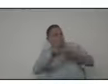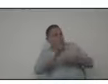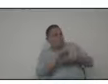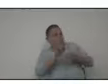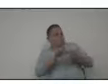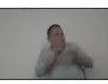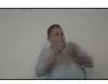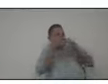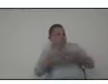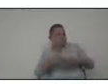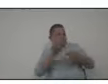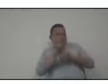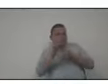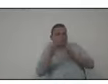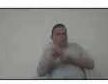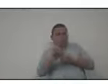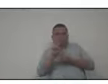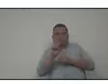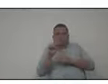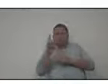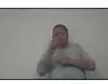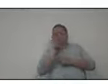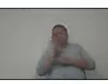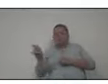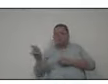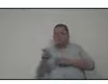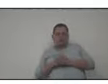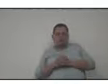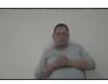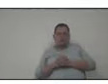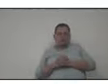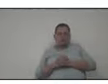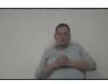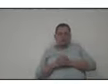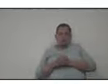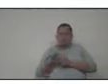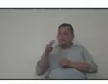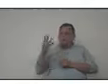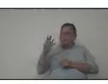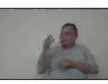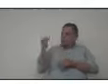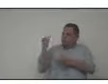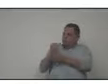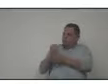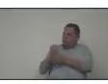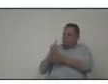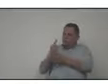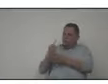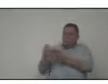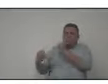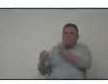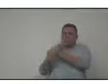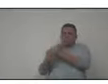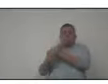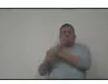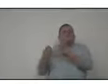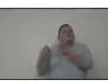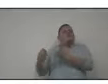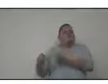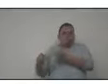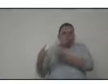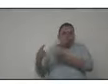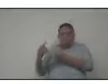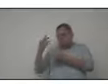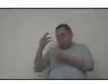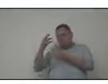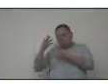empresas sociales del Estado de primer nivel, esas cuatro instituciones que nos han apoyado muchísimo en la evaluación